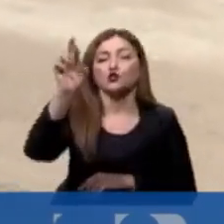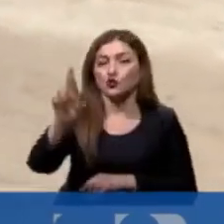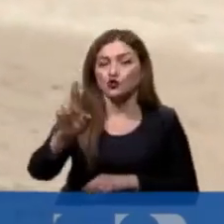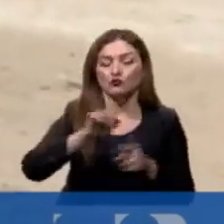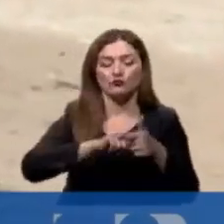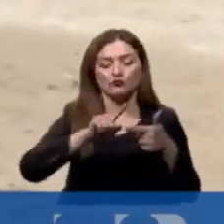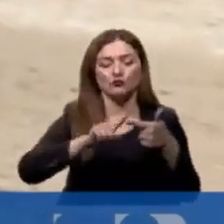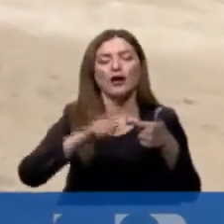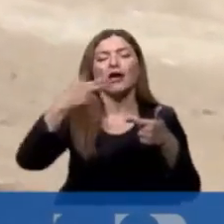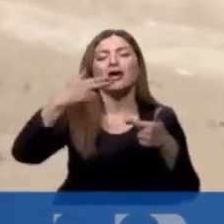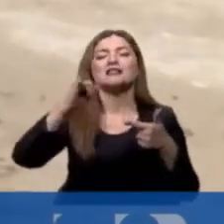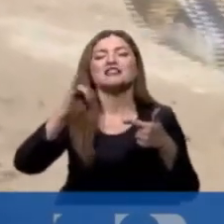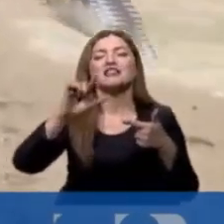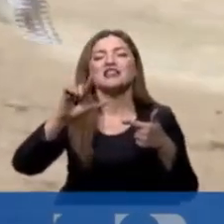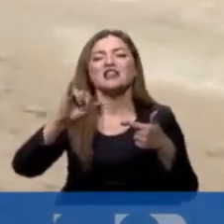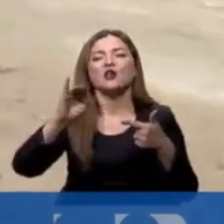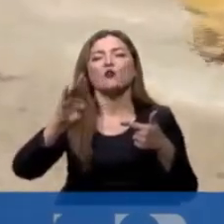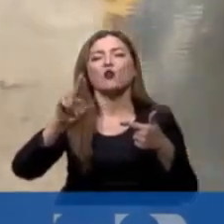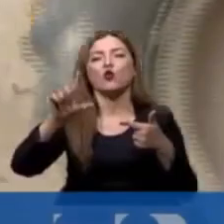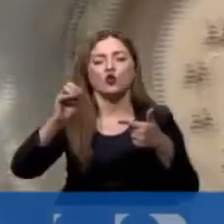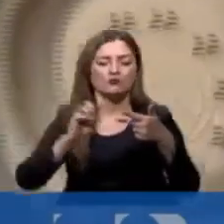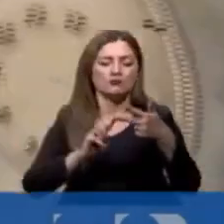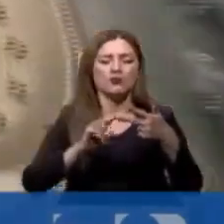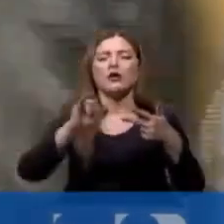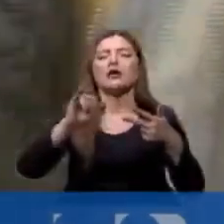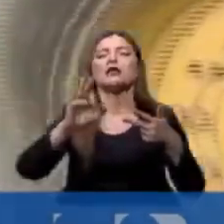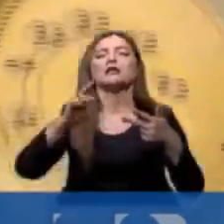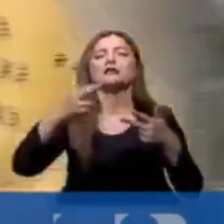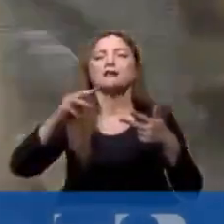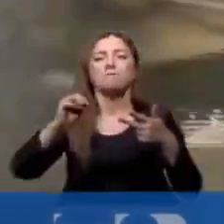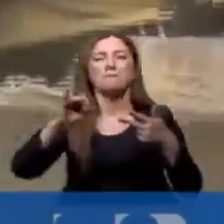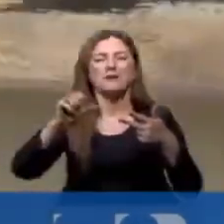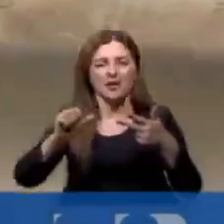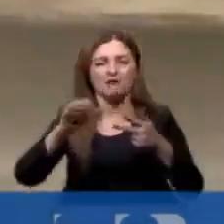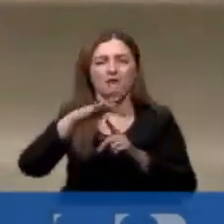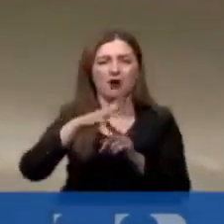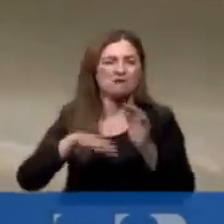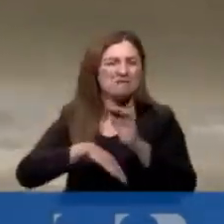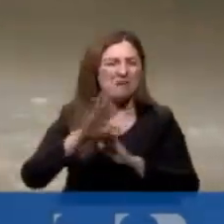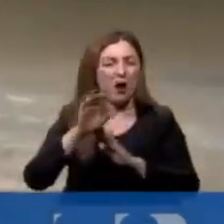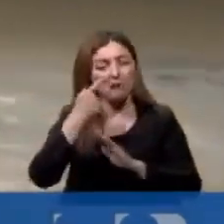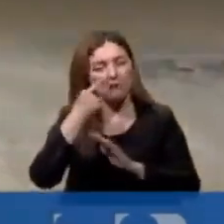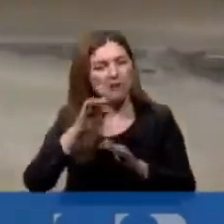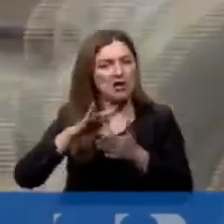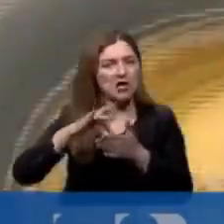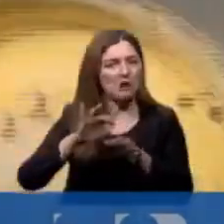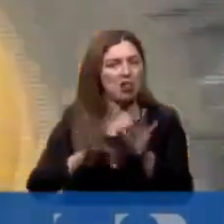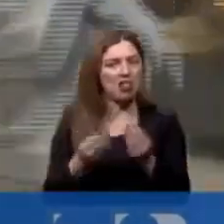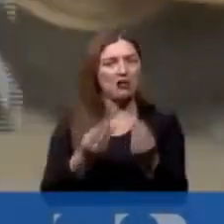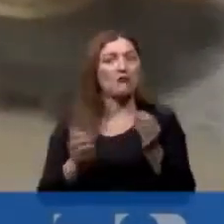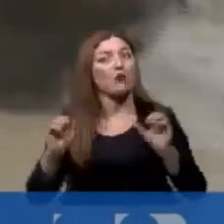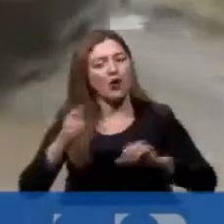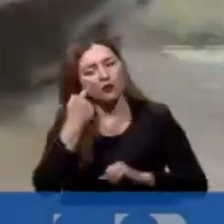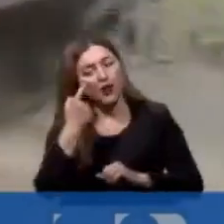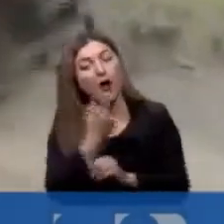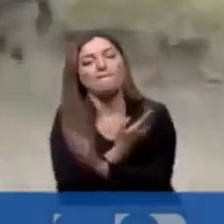el Parque Chilibulo, en el Parque Chimbía, que son los parques metropolitanos ecológicos que tienen una mayor posibilidad de tener problemas de